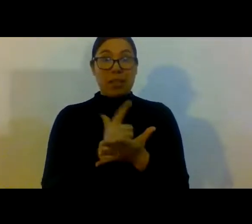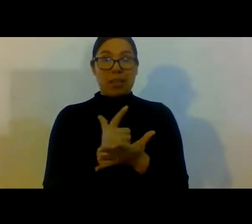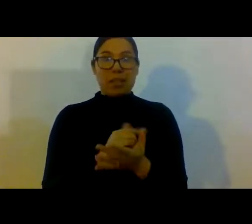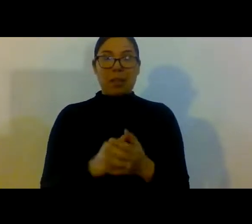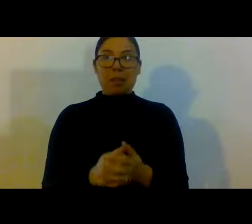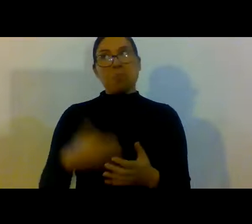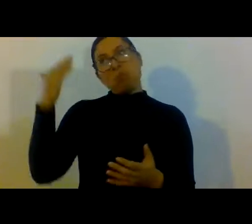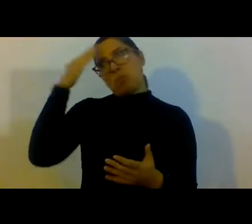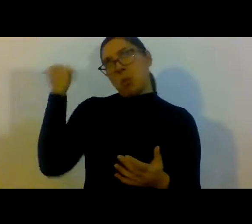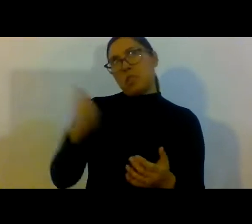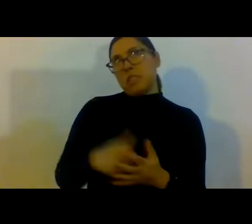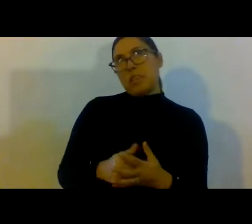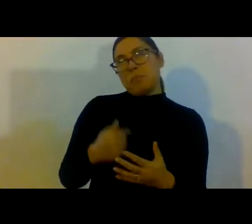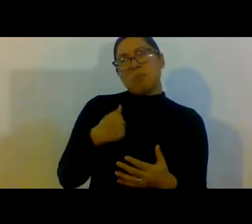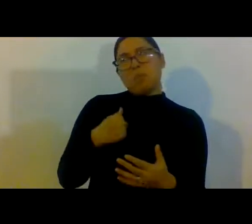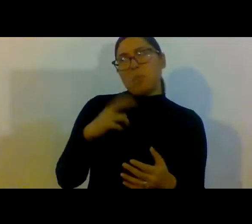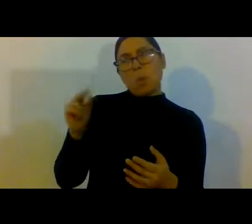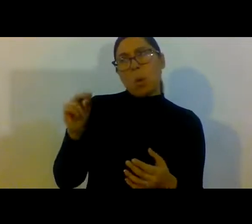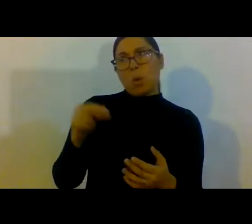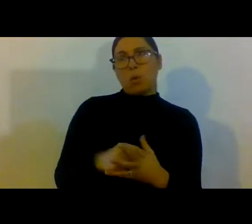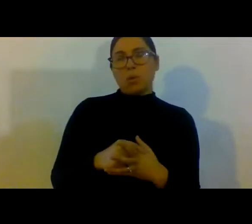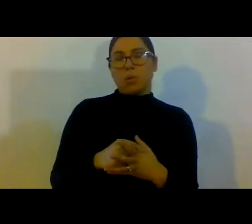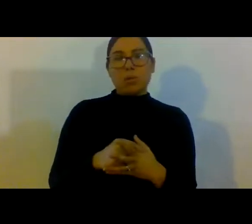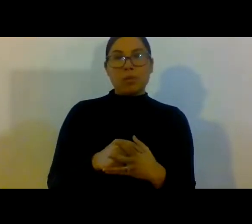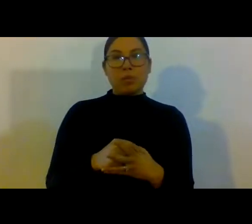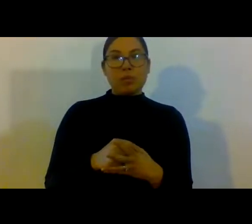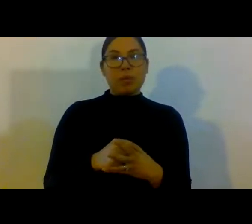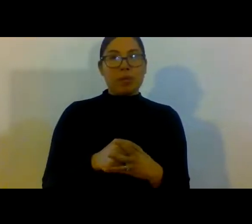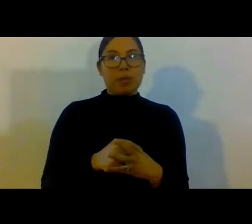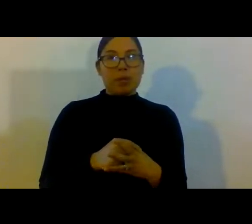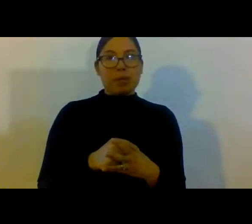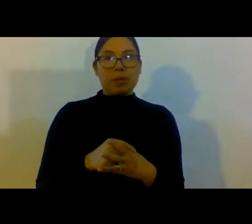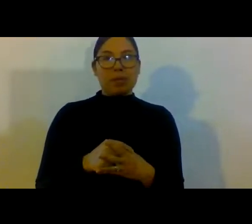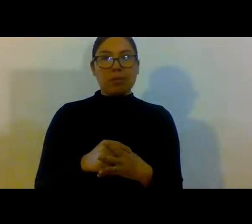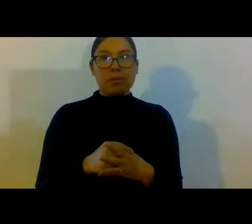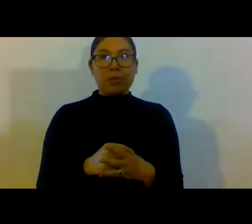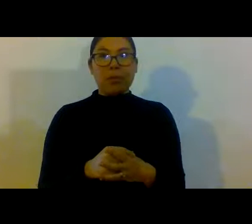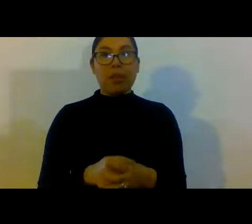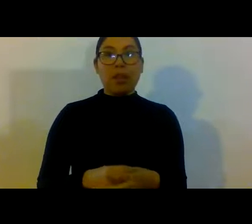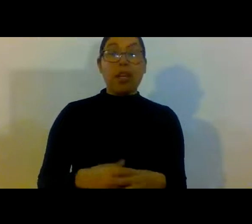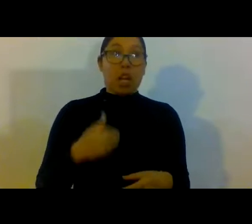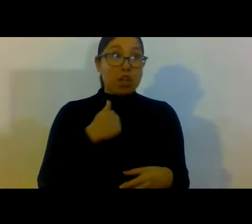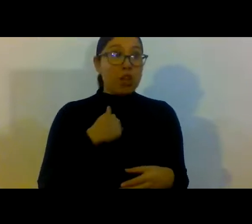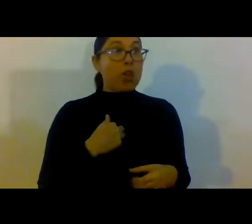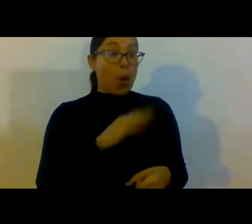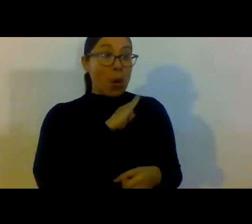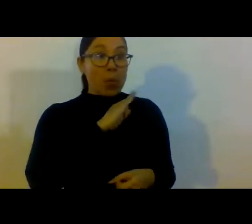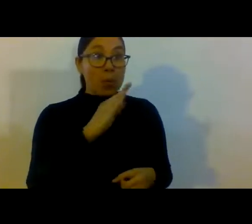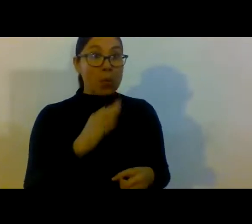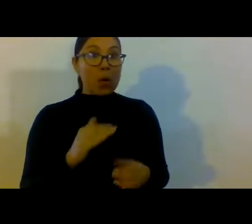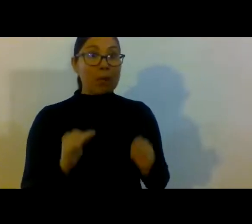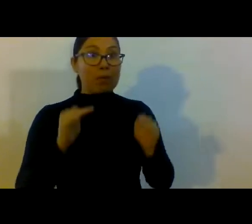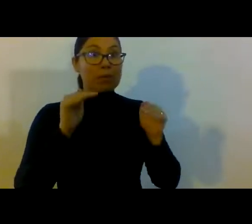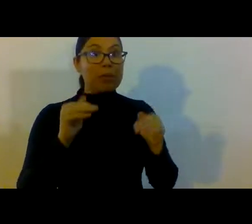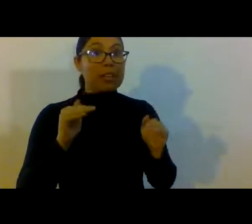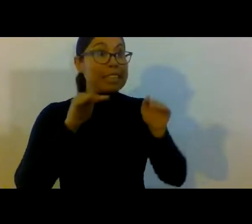seguir indagando. ¿Y por qué? ¿Por qué esperabas que Estela no dijera nada? No, pues porque a mí me han dicho que si un